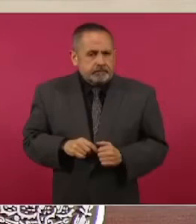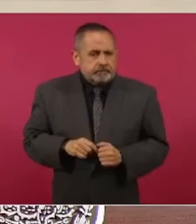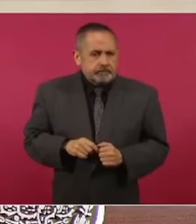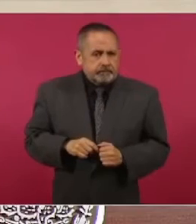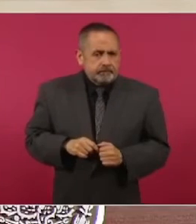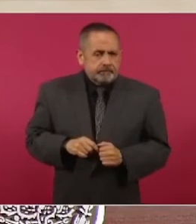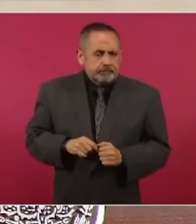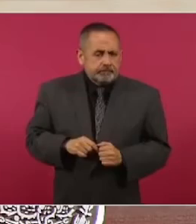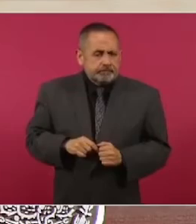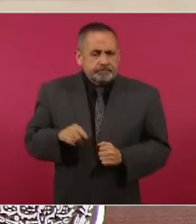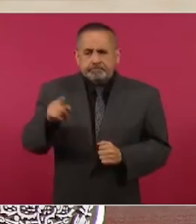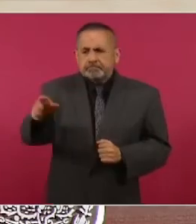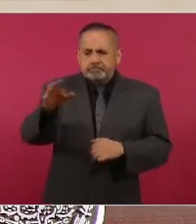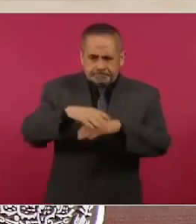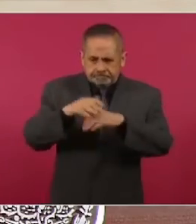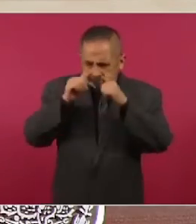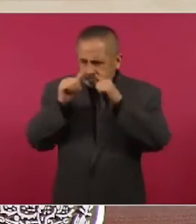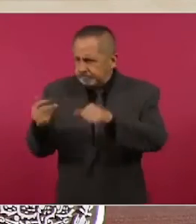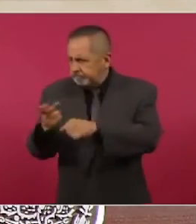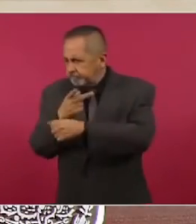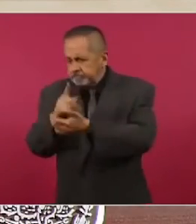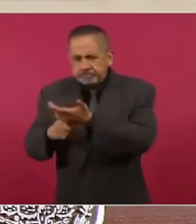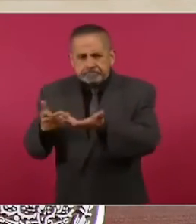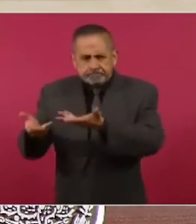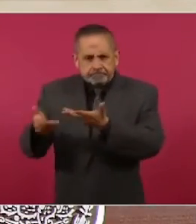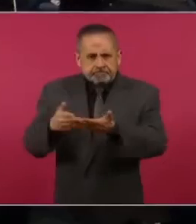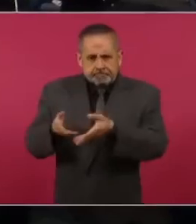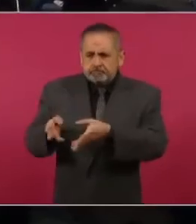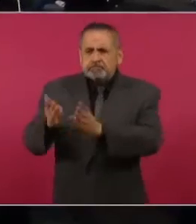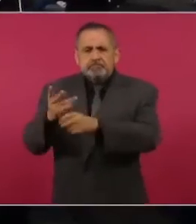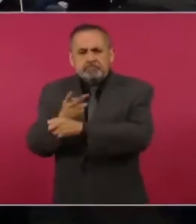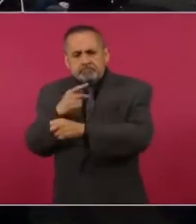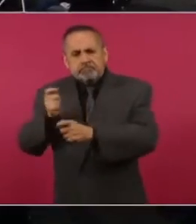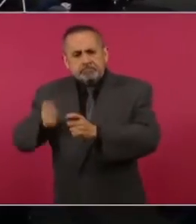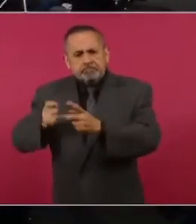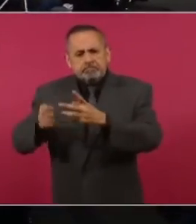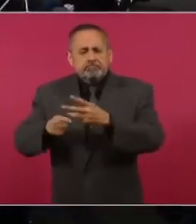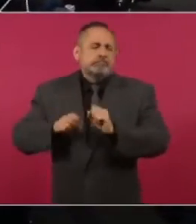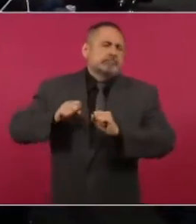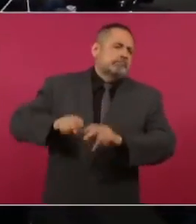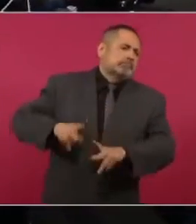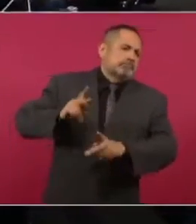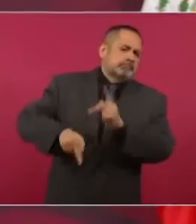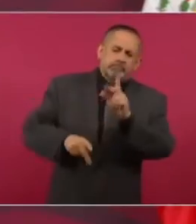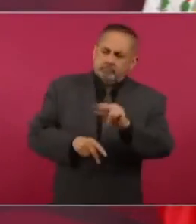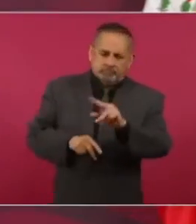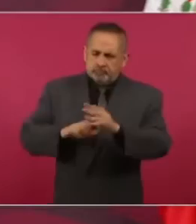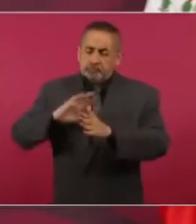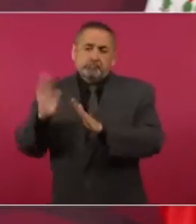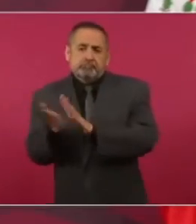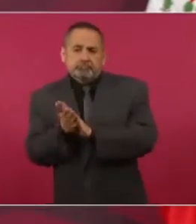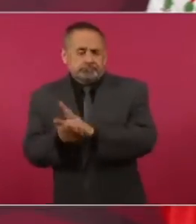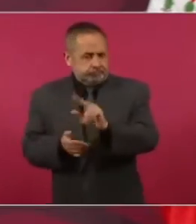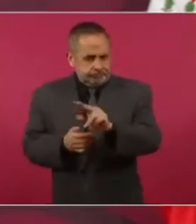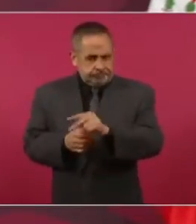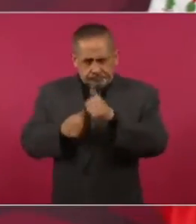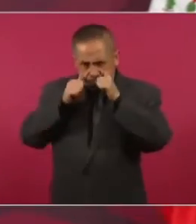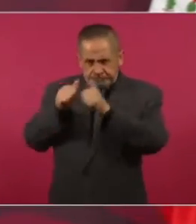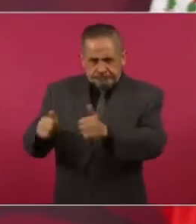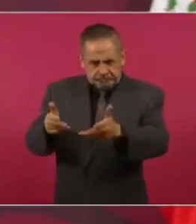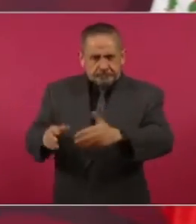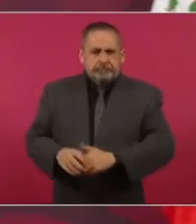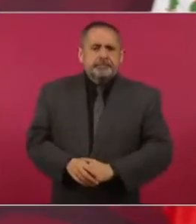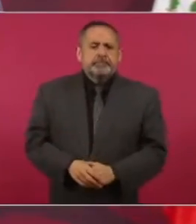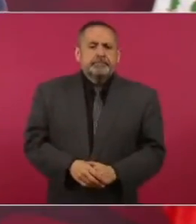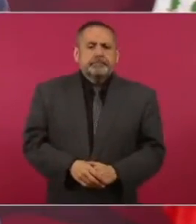que los atiendan y les den curso, ¿no?, que no queden ahí archivados los expedientes.